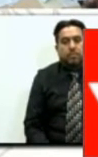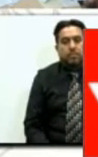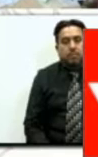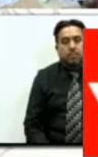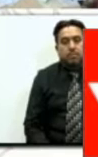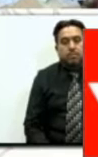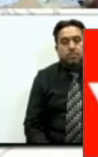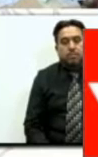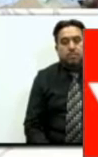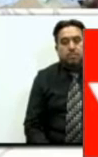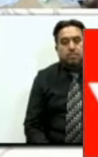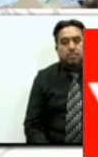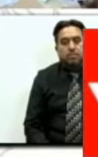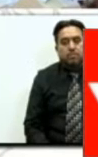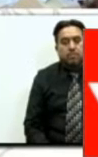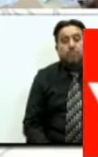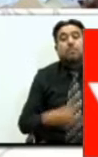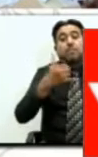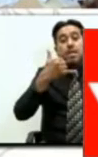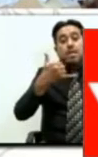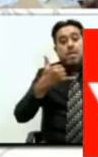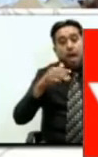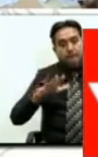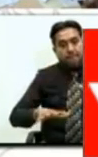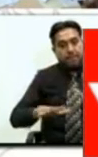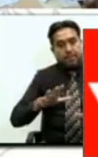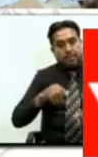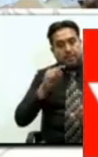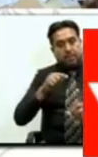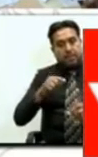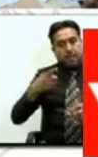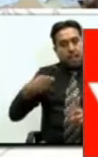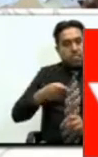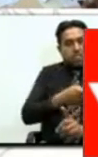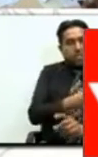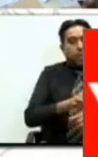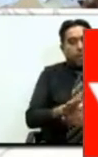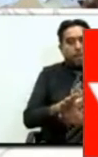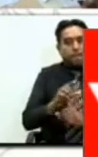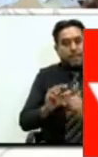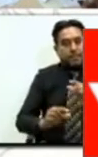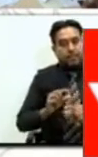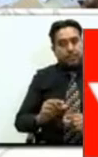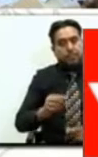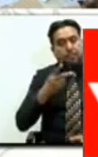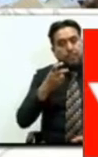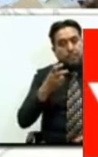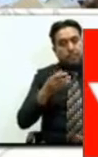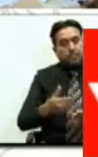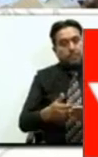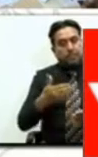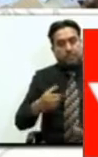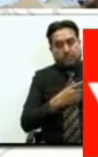para justificar y desviarse de estos principios los protocolos deben